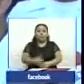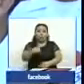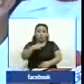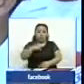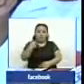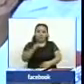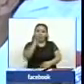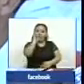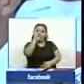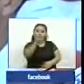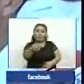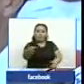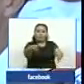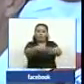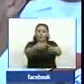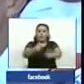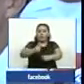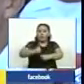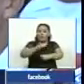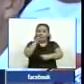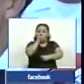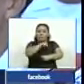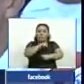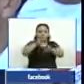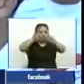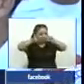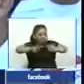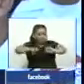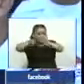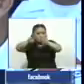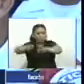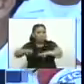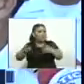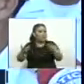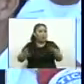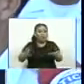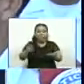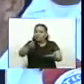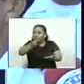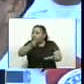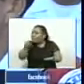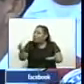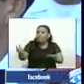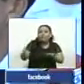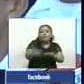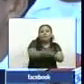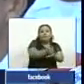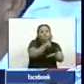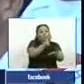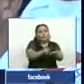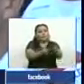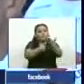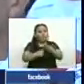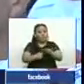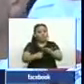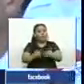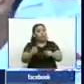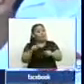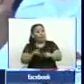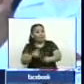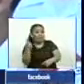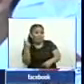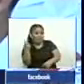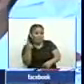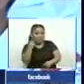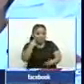al Estado Mayor Conjunto que averiguara, hicieron un informe preliminar pero todavía se sigue buscando